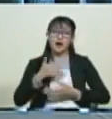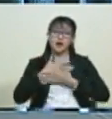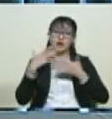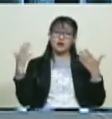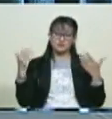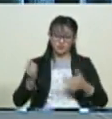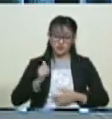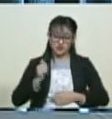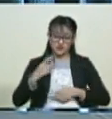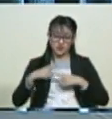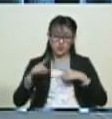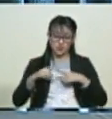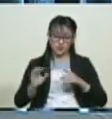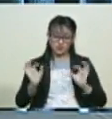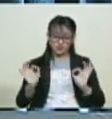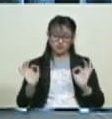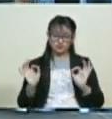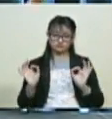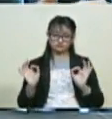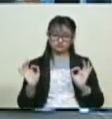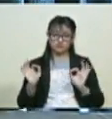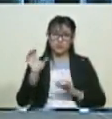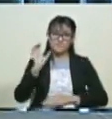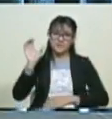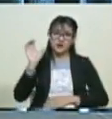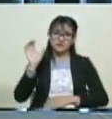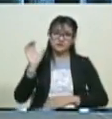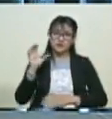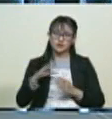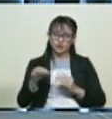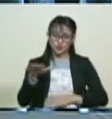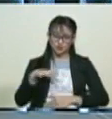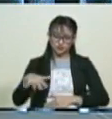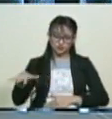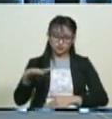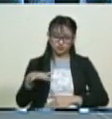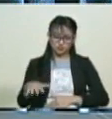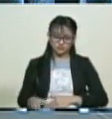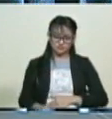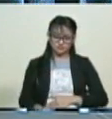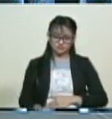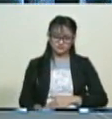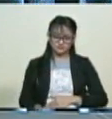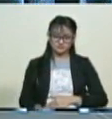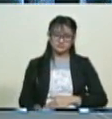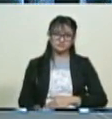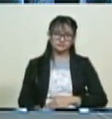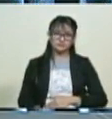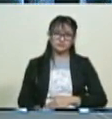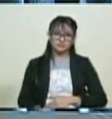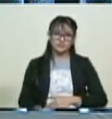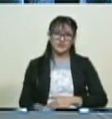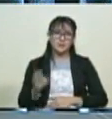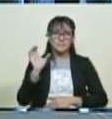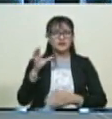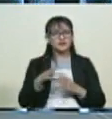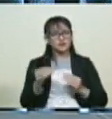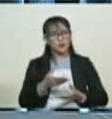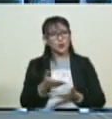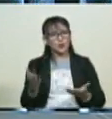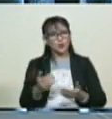cualquiera de nosotros la patria transciende a todos nosotros nadie se puede creer la patria la patria somos todos